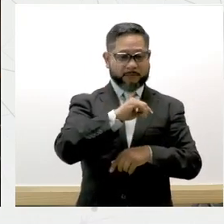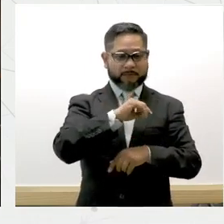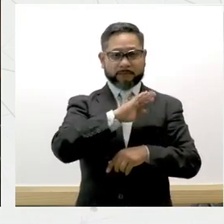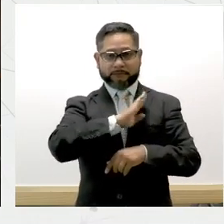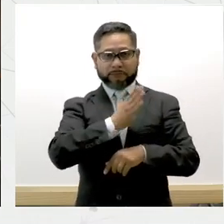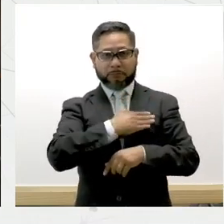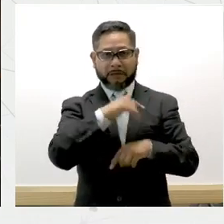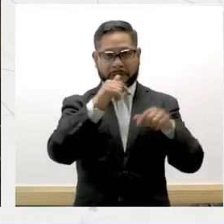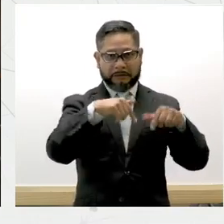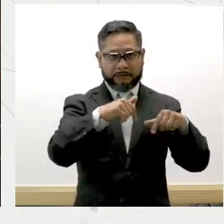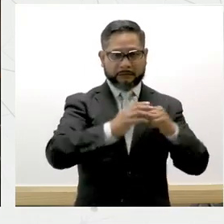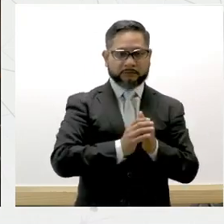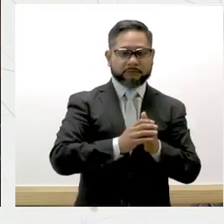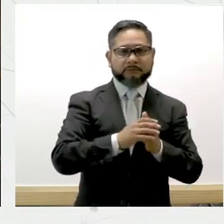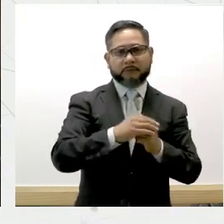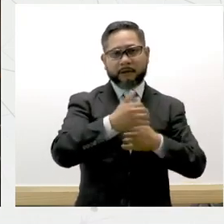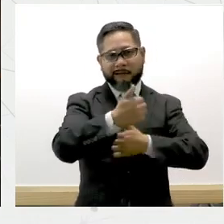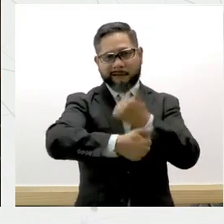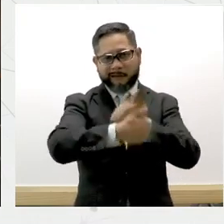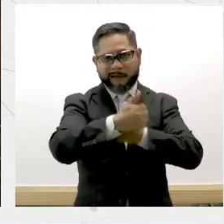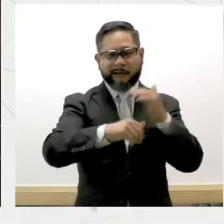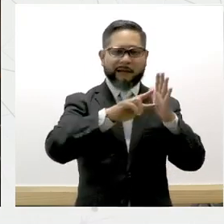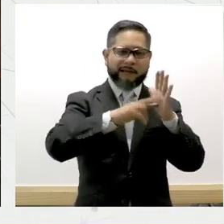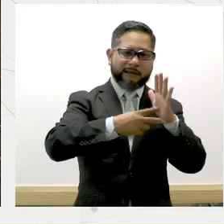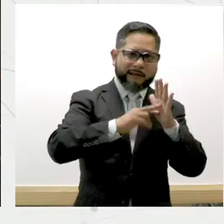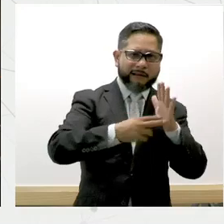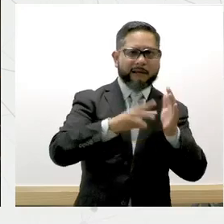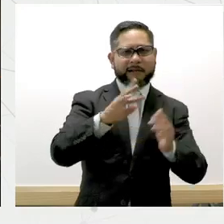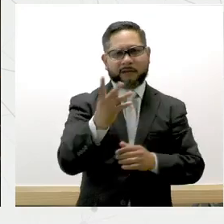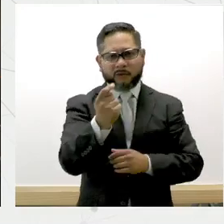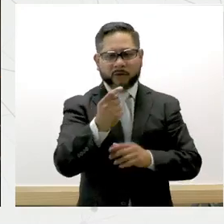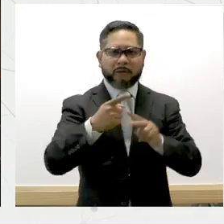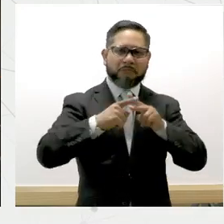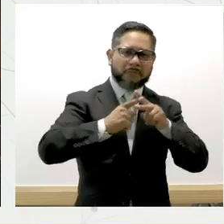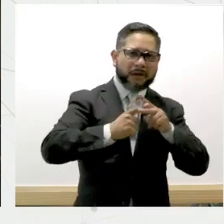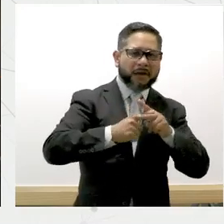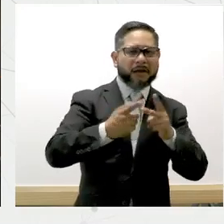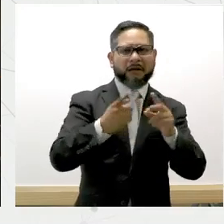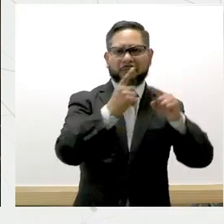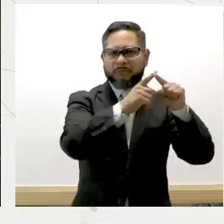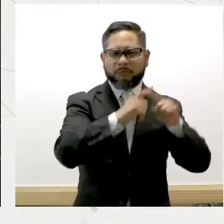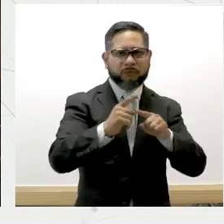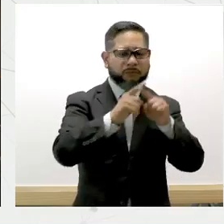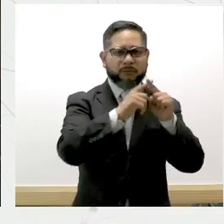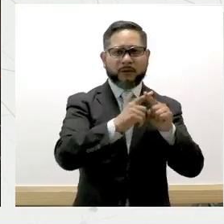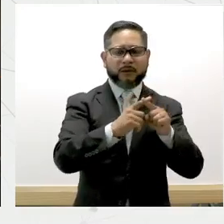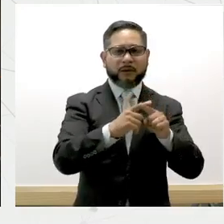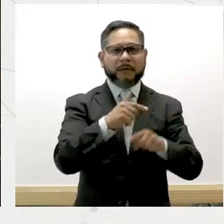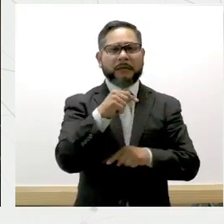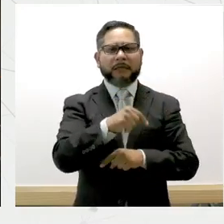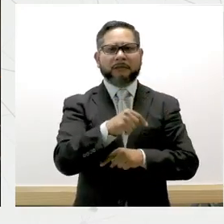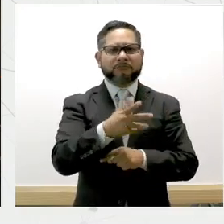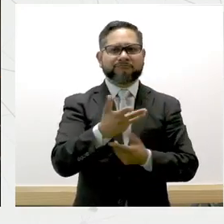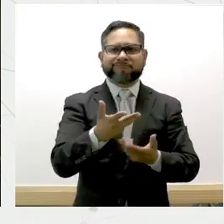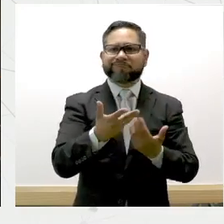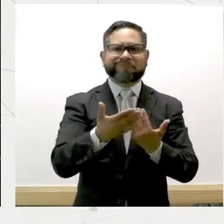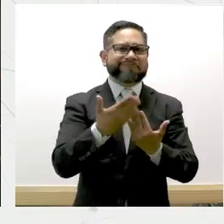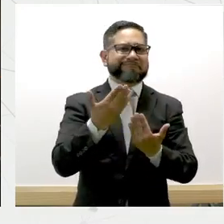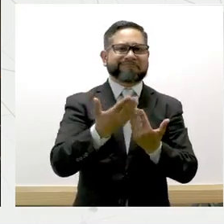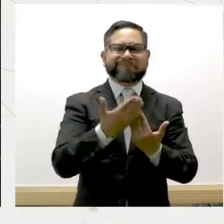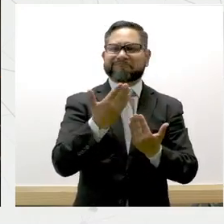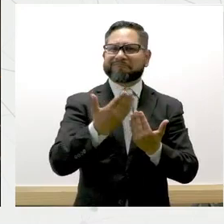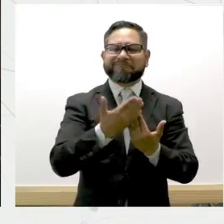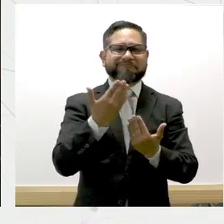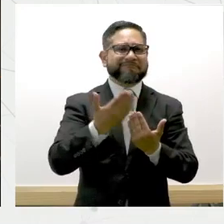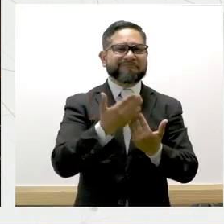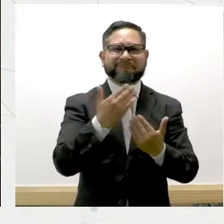las Science, Technologicals, ¿no?, y Engineer y Maths, son muy escasas, cada vez más. Con